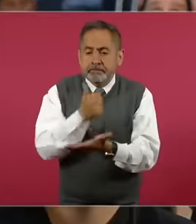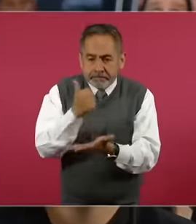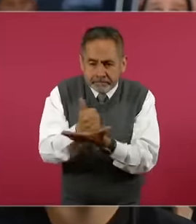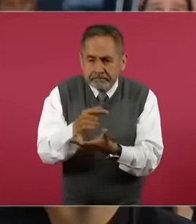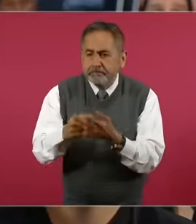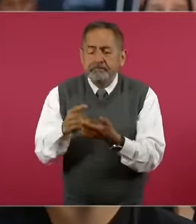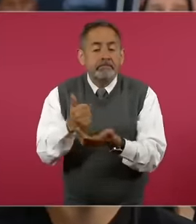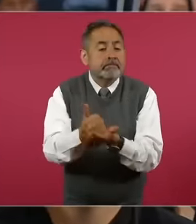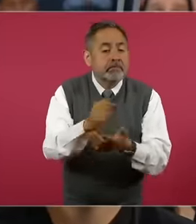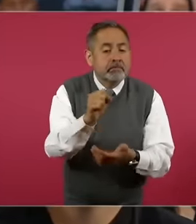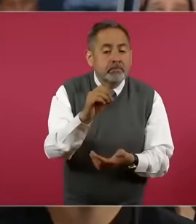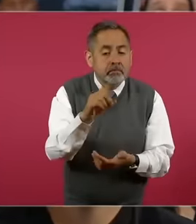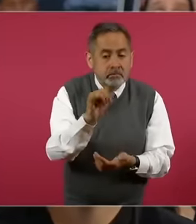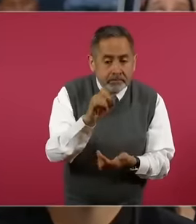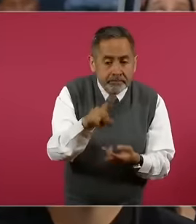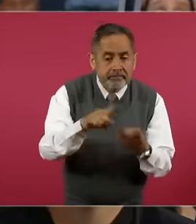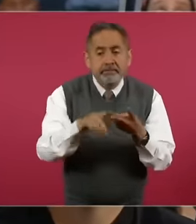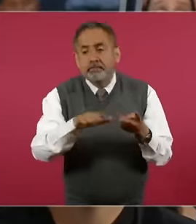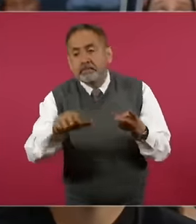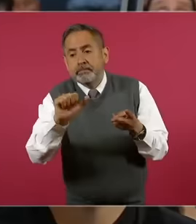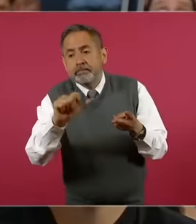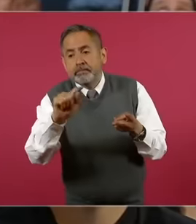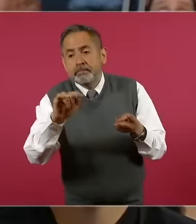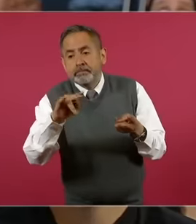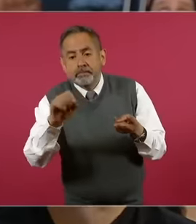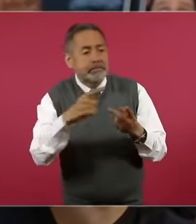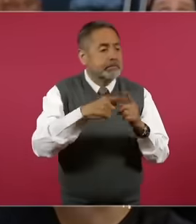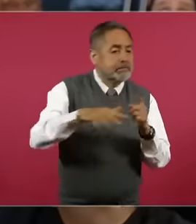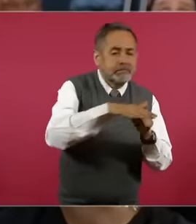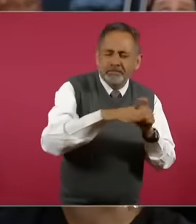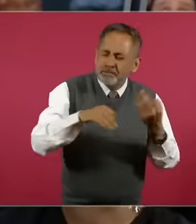de Soledad, a la gente del altiplano y de la zona media.